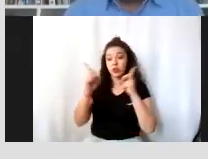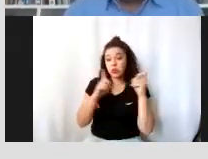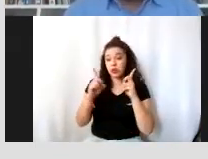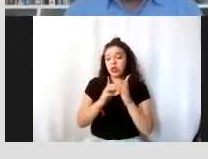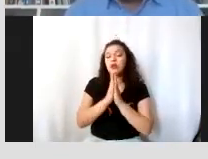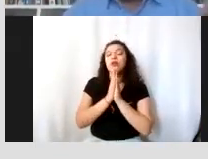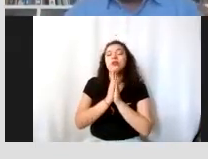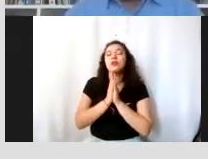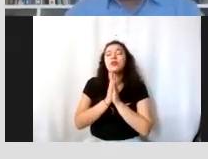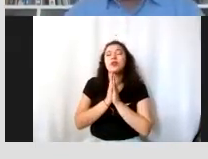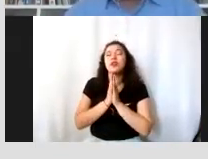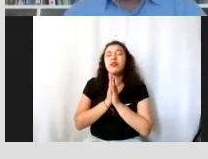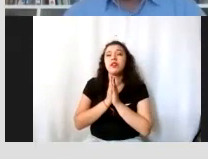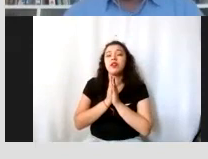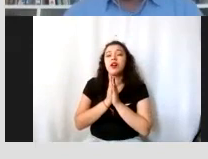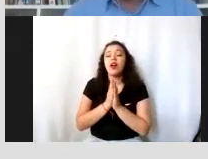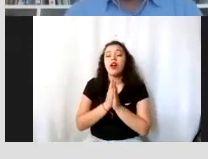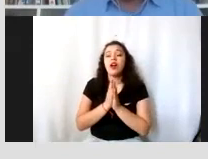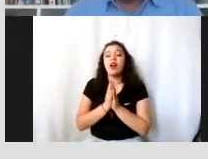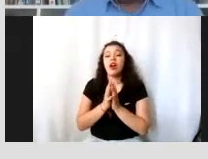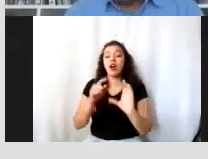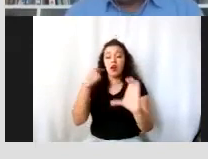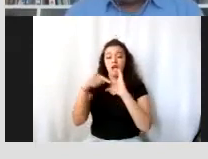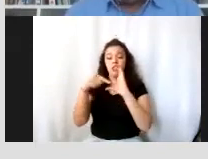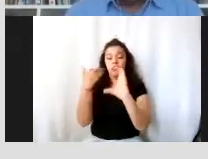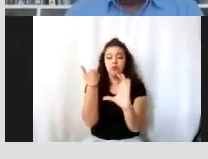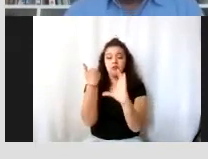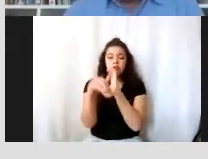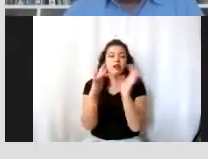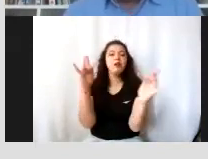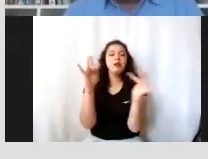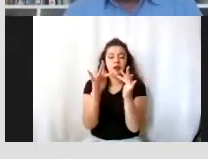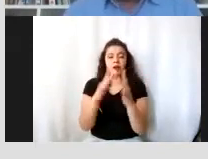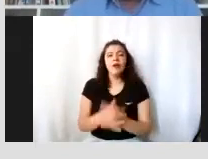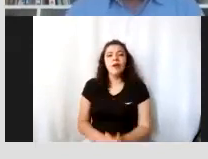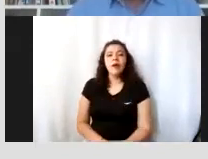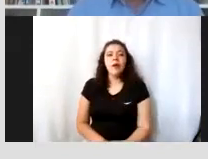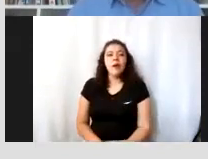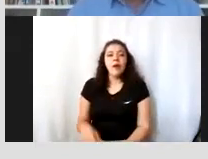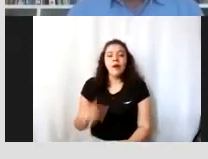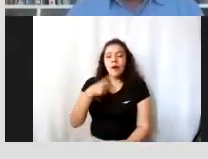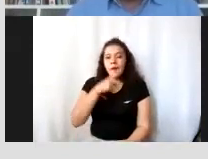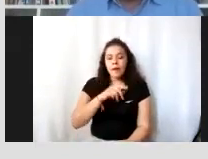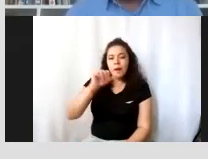favor, escríbeme a mi correo del trabajo. Lo repito, es